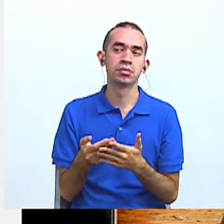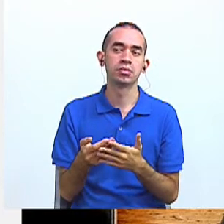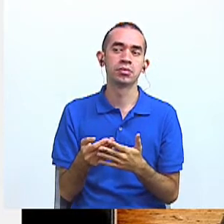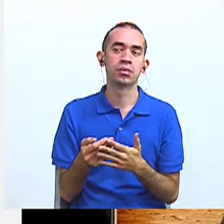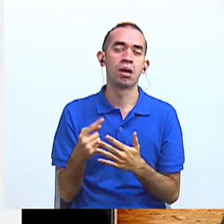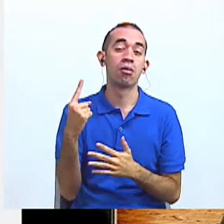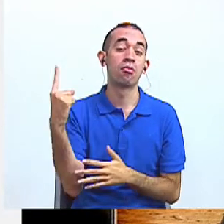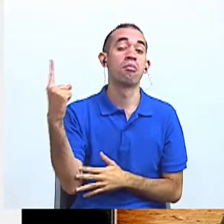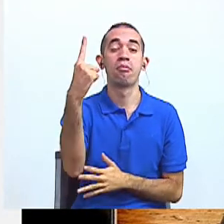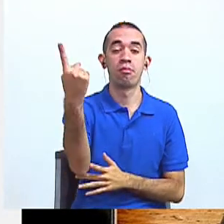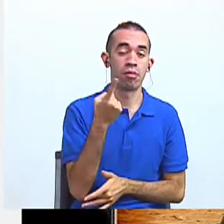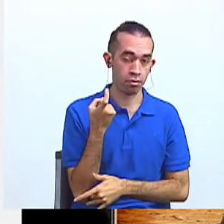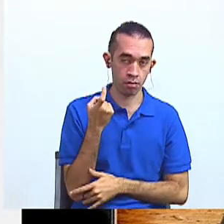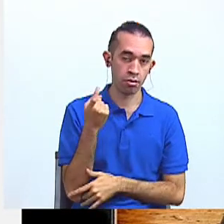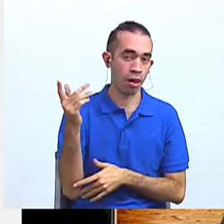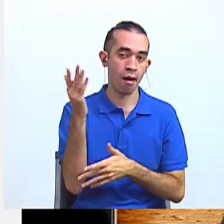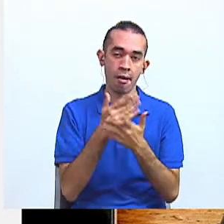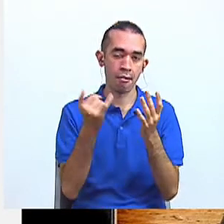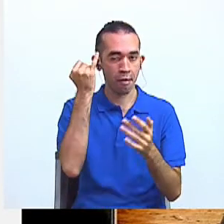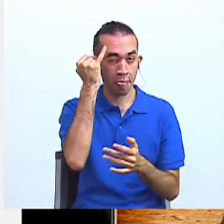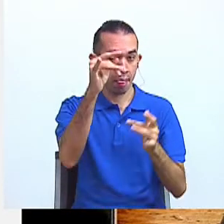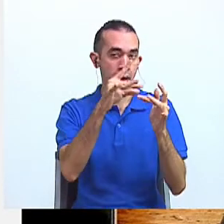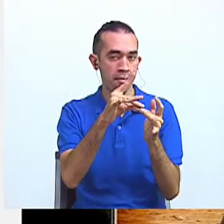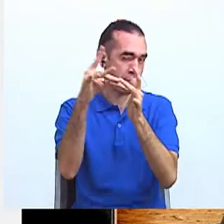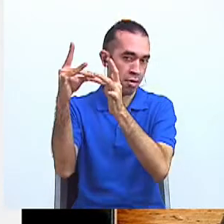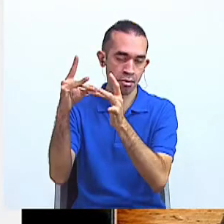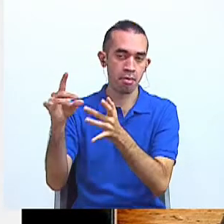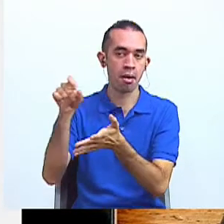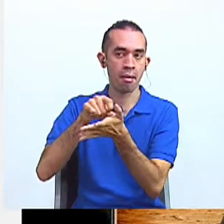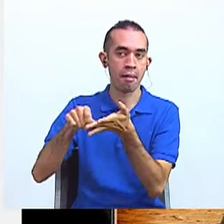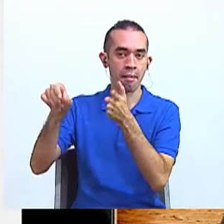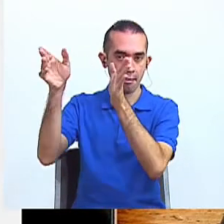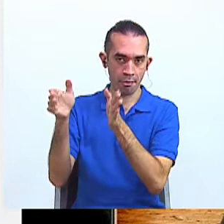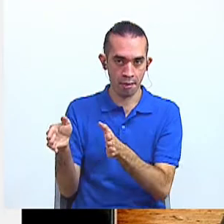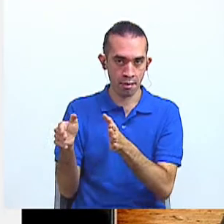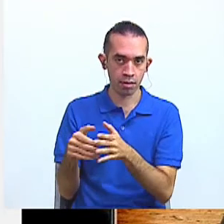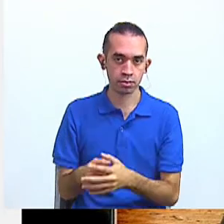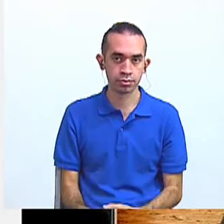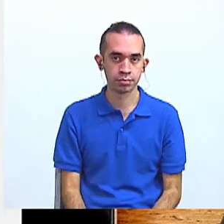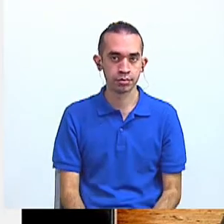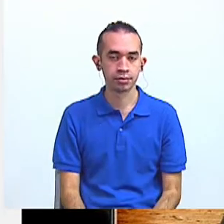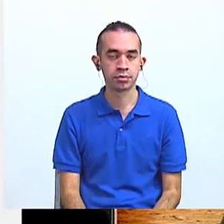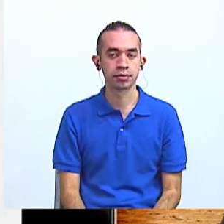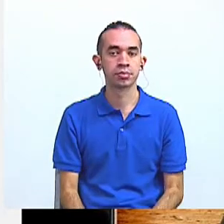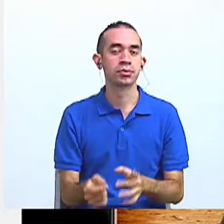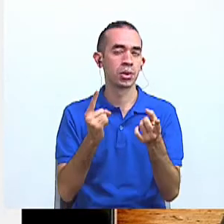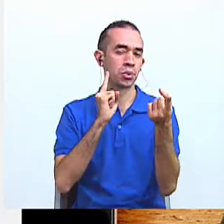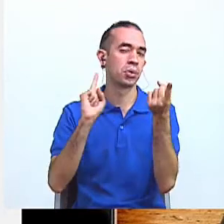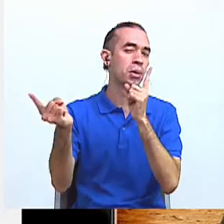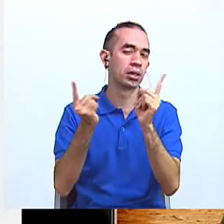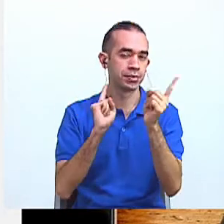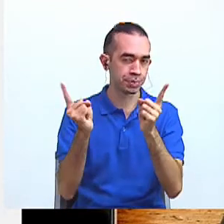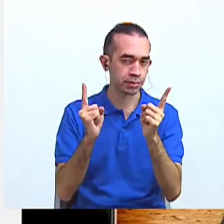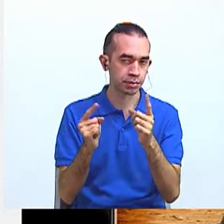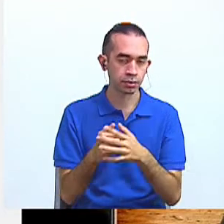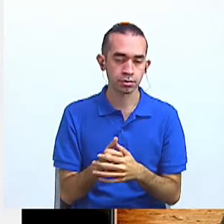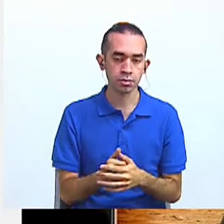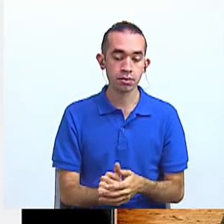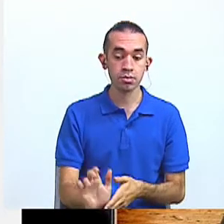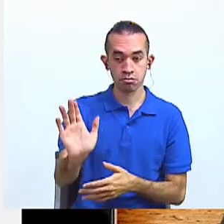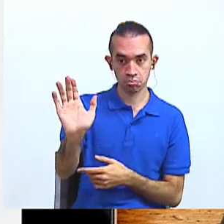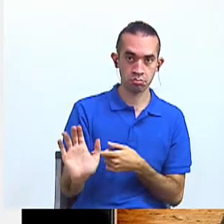muy importante, una tesis que plantea el autor, que es cómo el